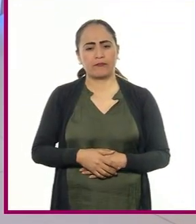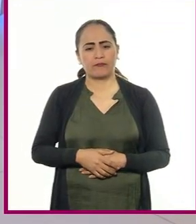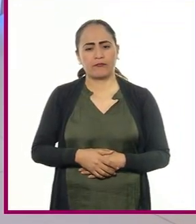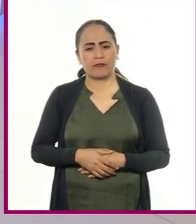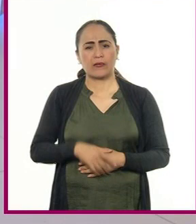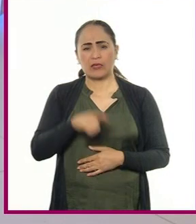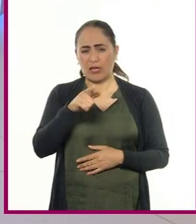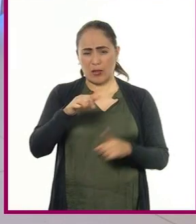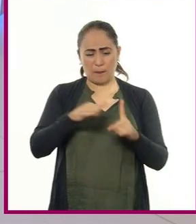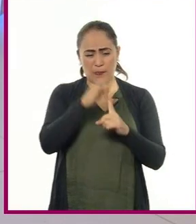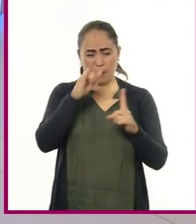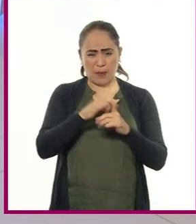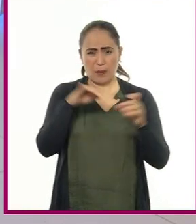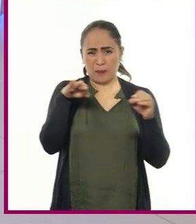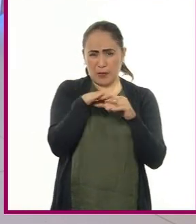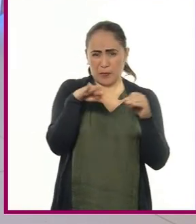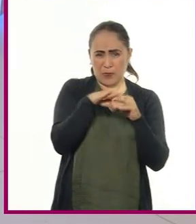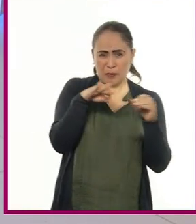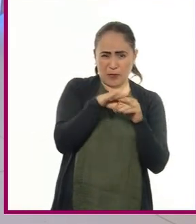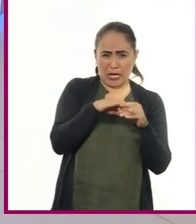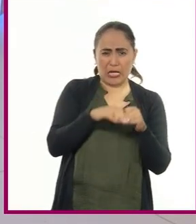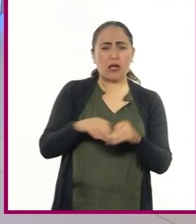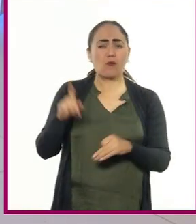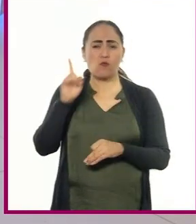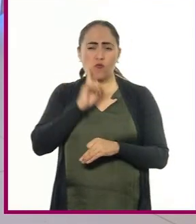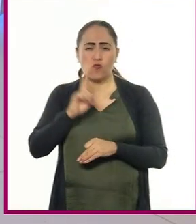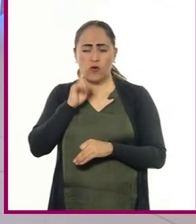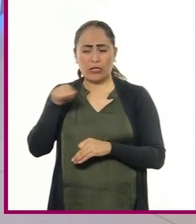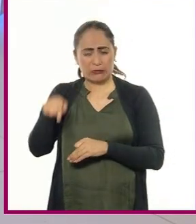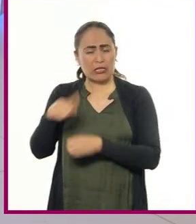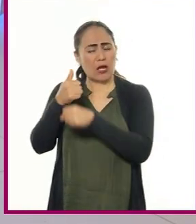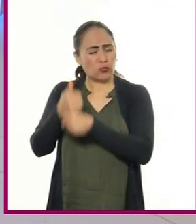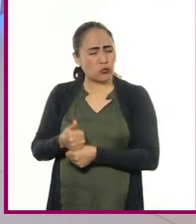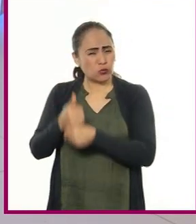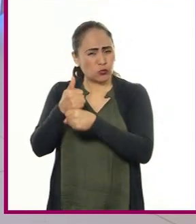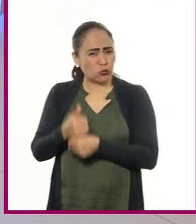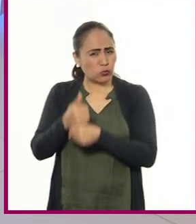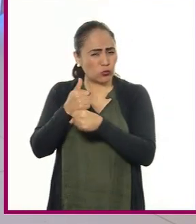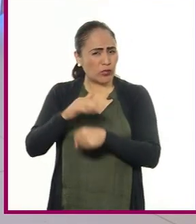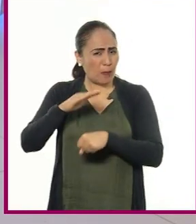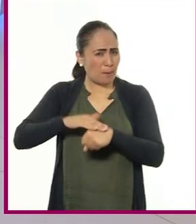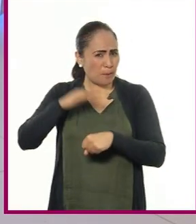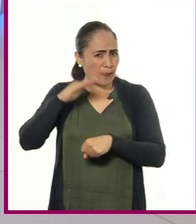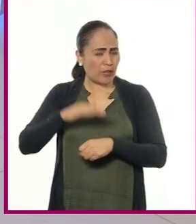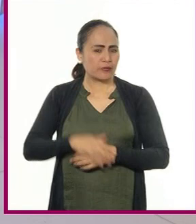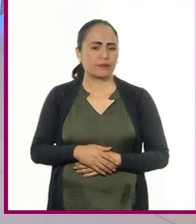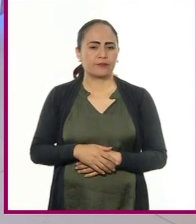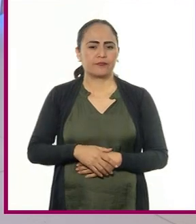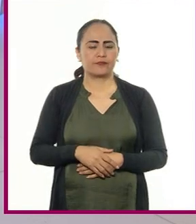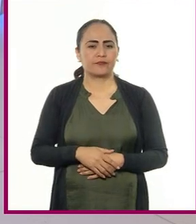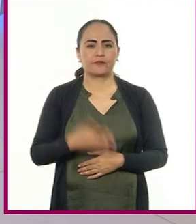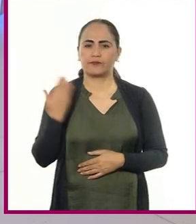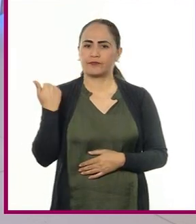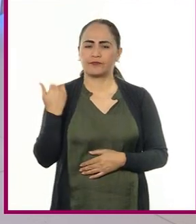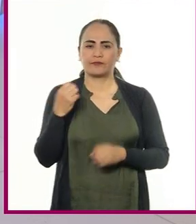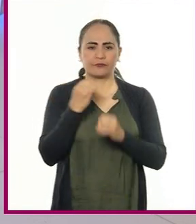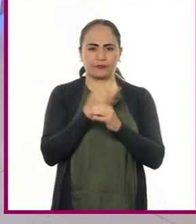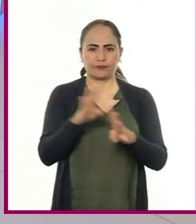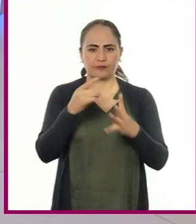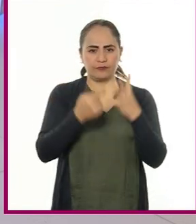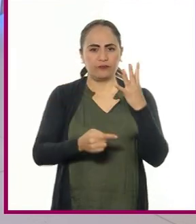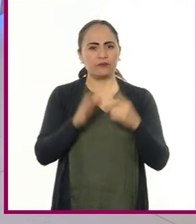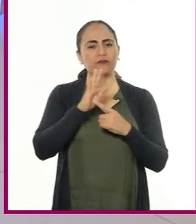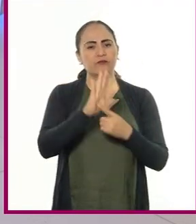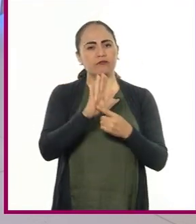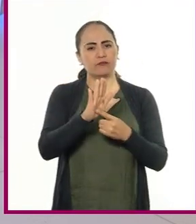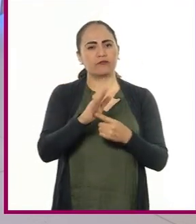más frecuente, las niñas son las que más sufren sus consecuencias. Los datos anteriores revelan